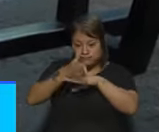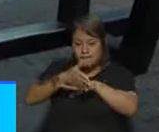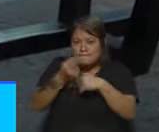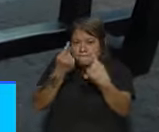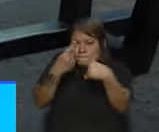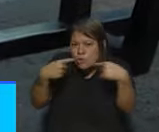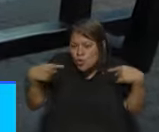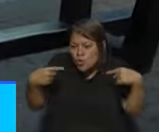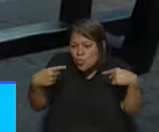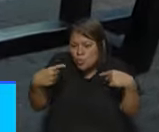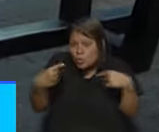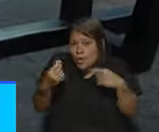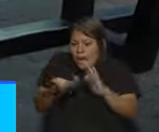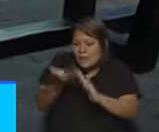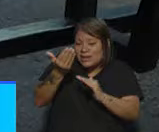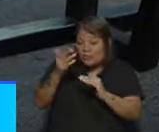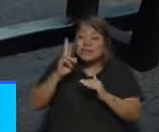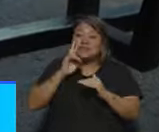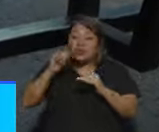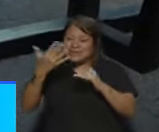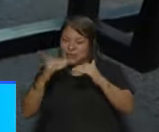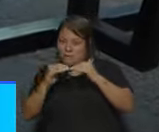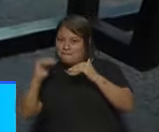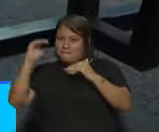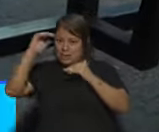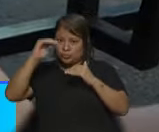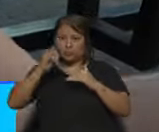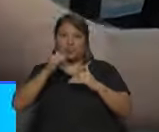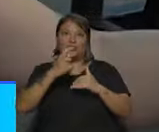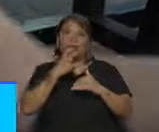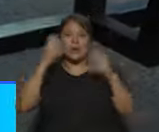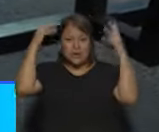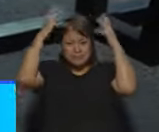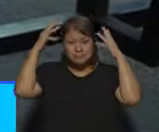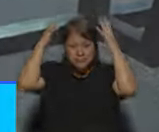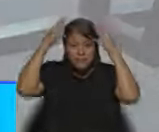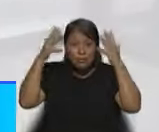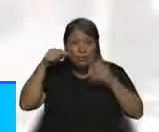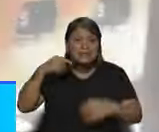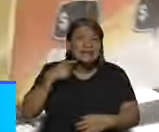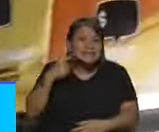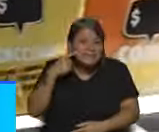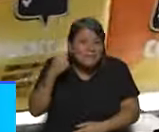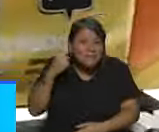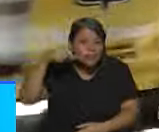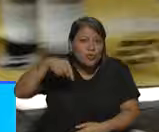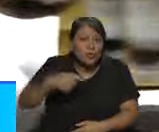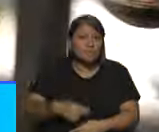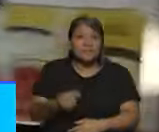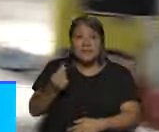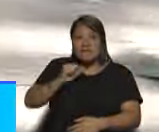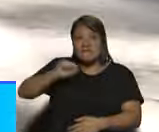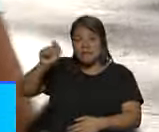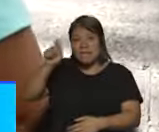encima de ese 19,5 sí un montón un champú te sale 13,000 pesos hoy la inflación de enero fue